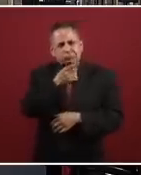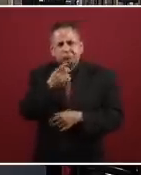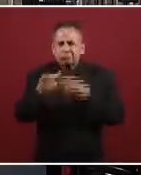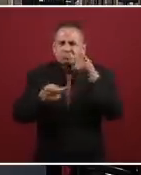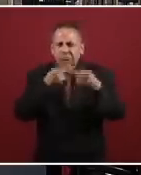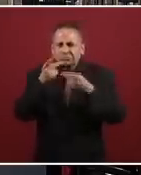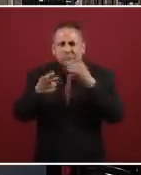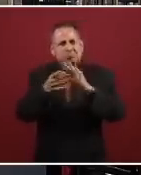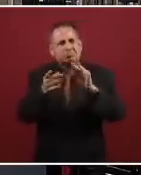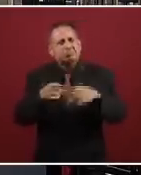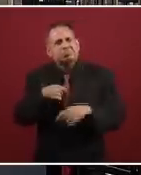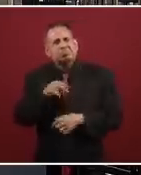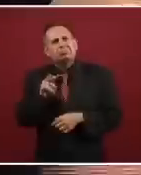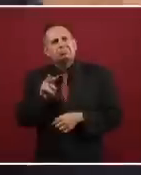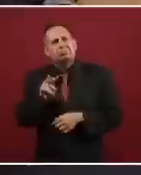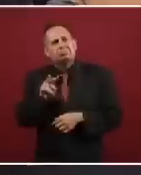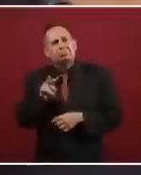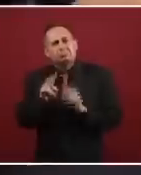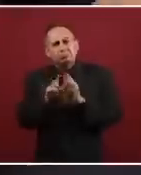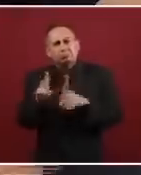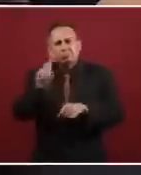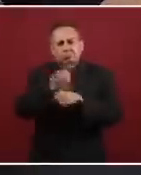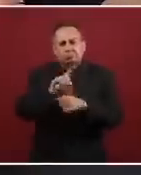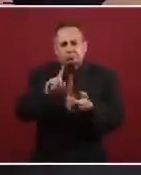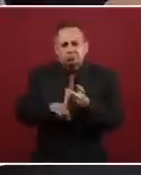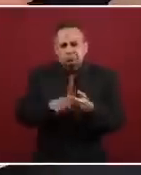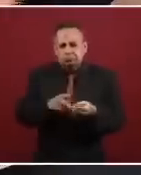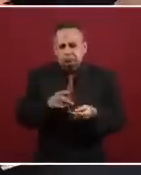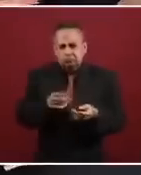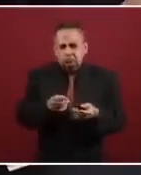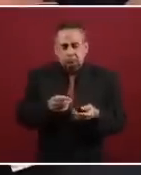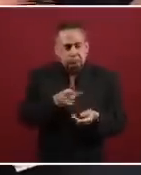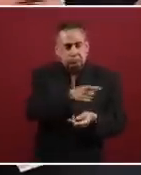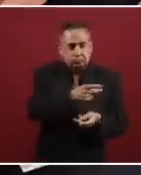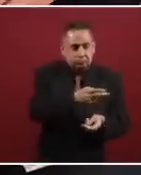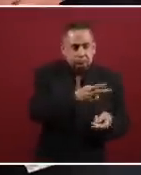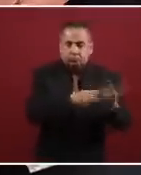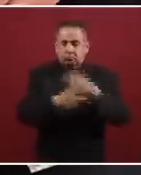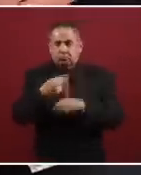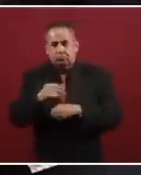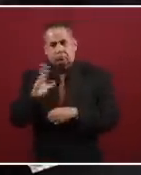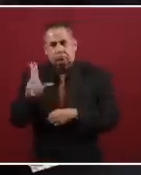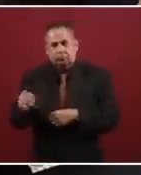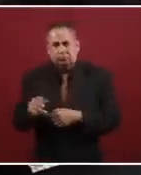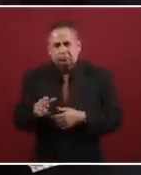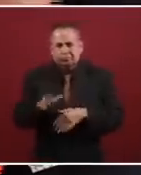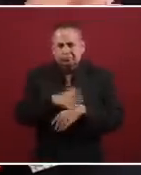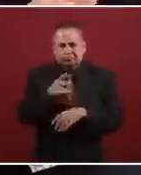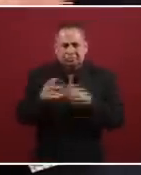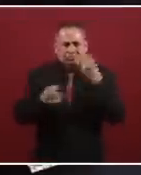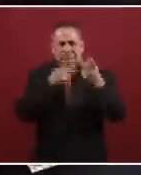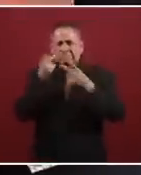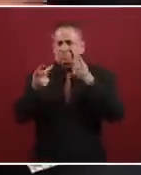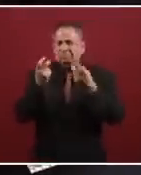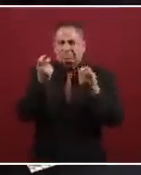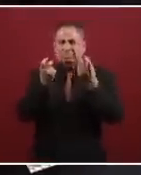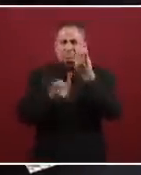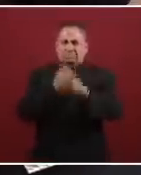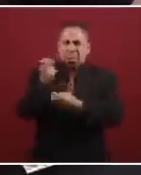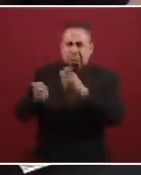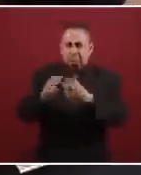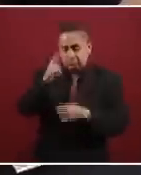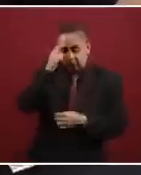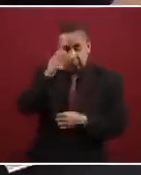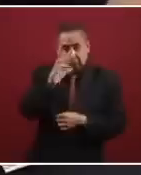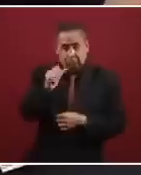cosas que yo temo que un día salga por ahí y ya no vuelva a regresar a estas mañaneras, ¿no? Porque le han dicho de todo. ¿Ya se acuerda? En